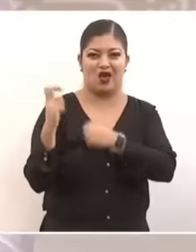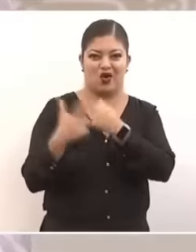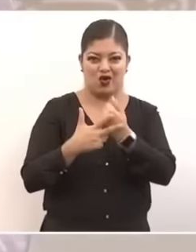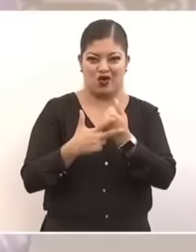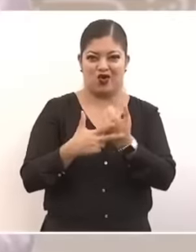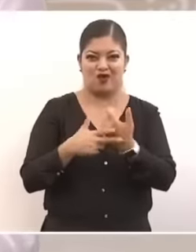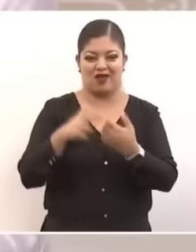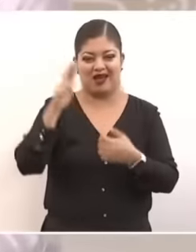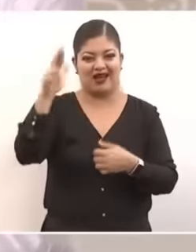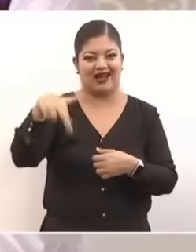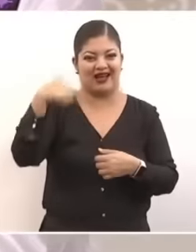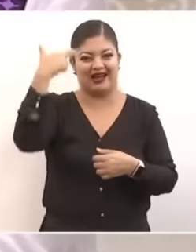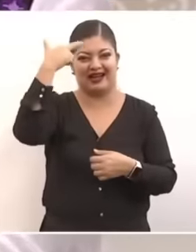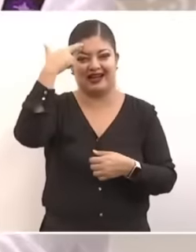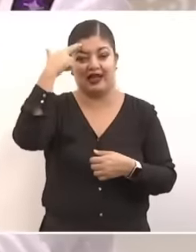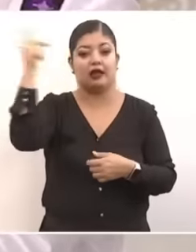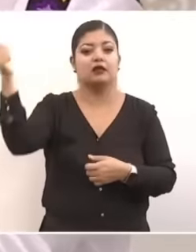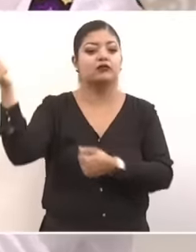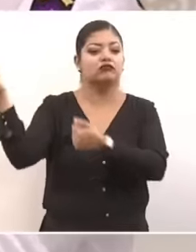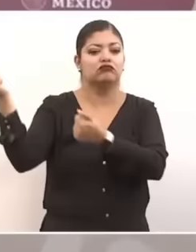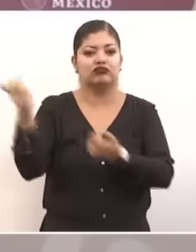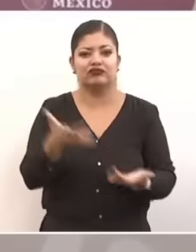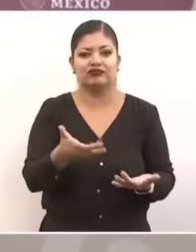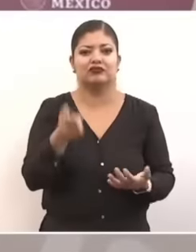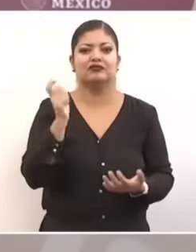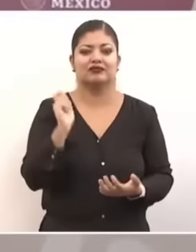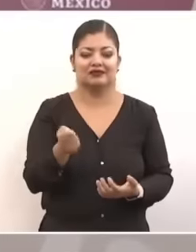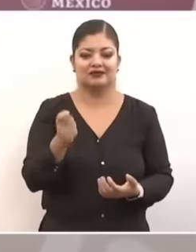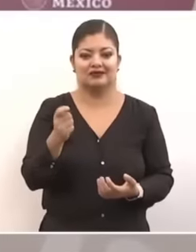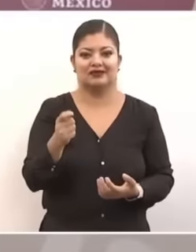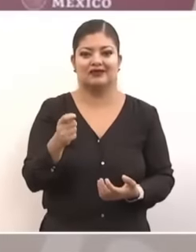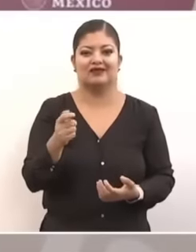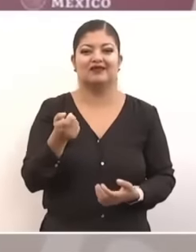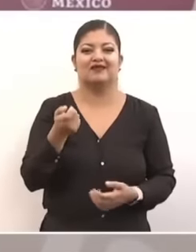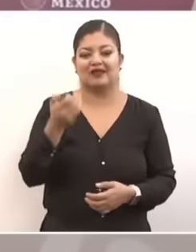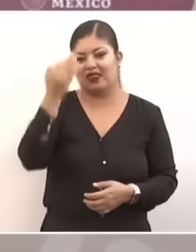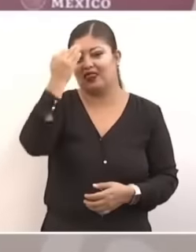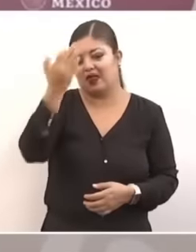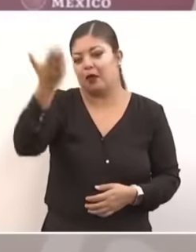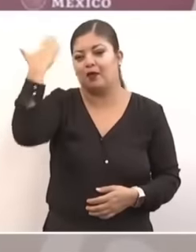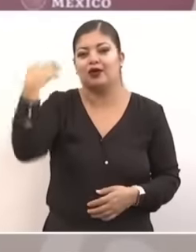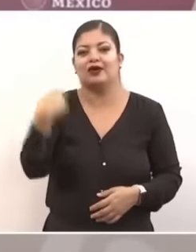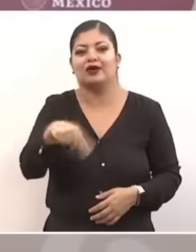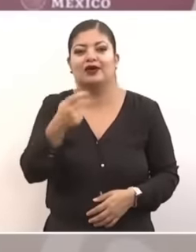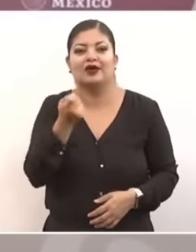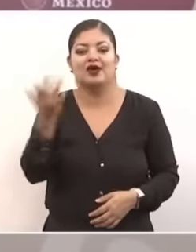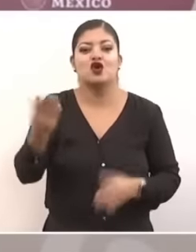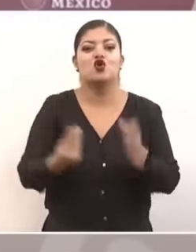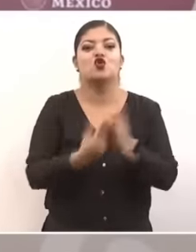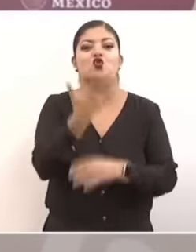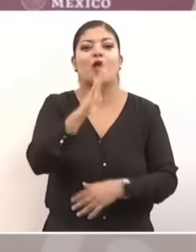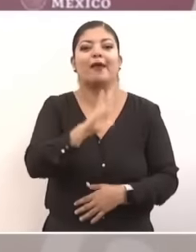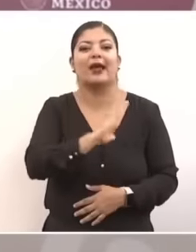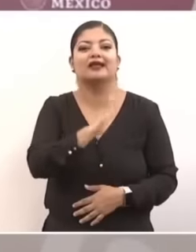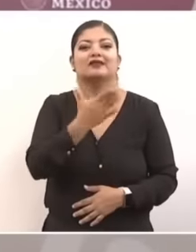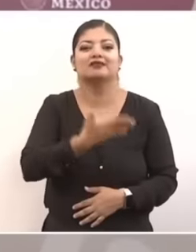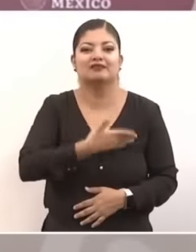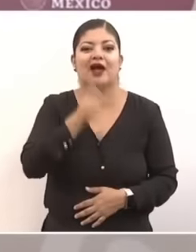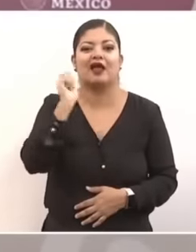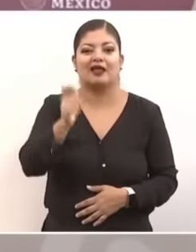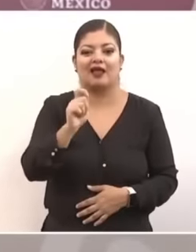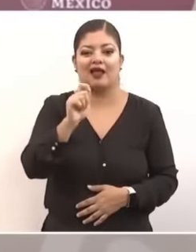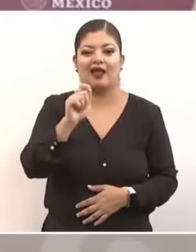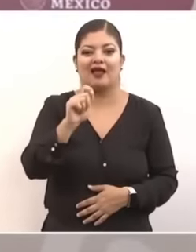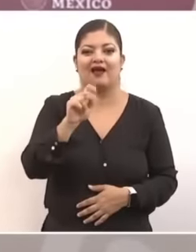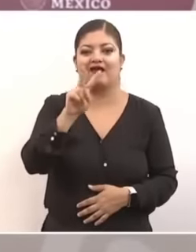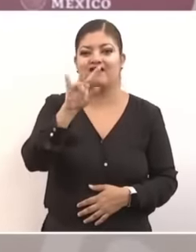los reyes enviaban a lo que se conocía como la Nueva España a virreyes,